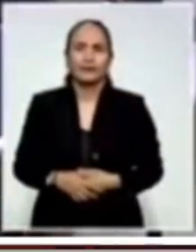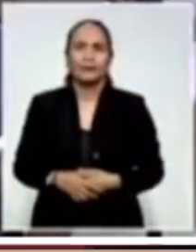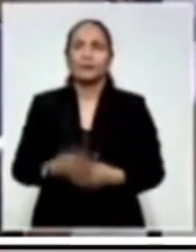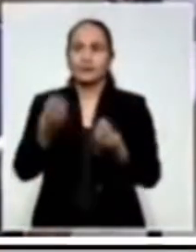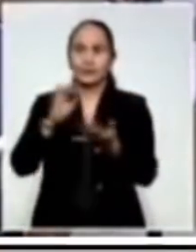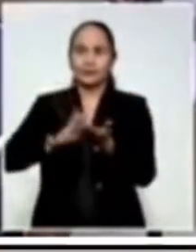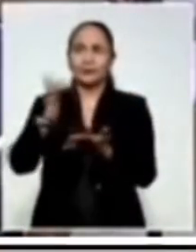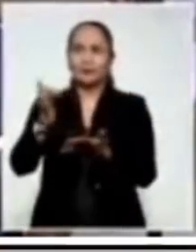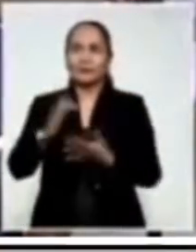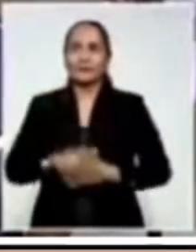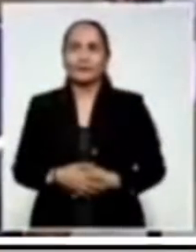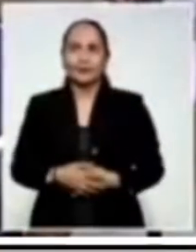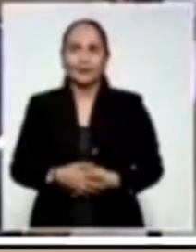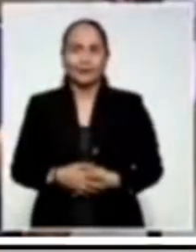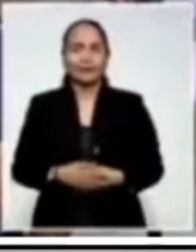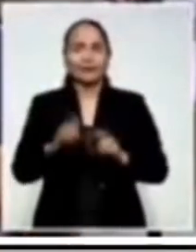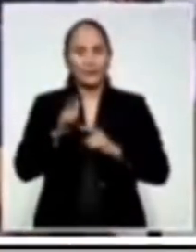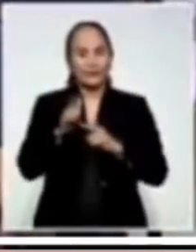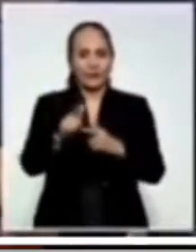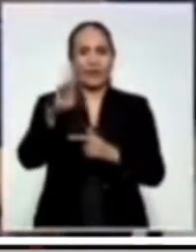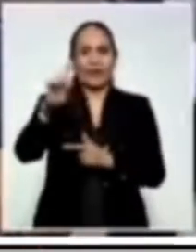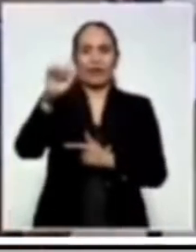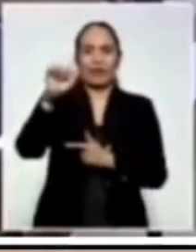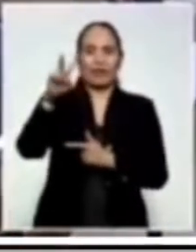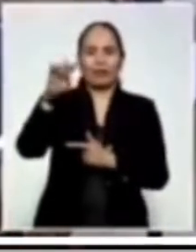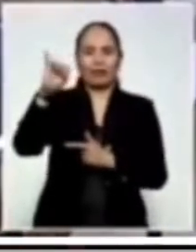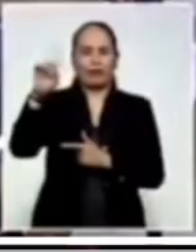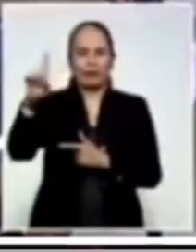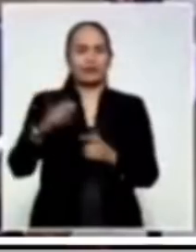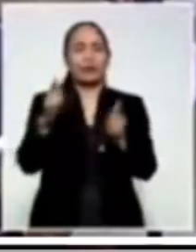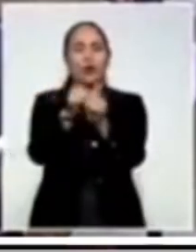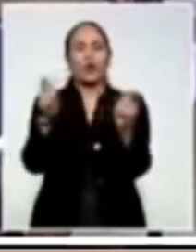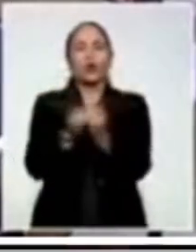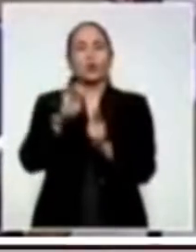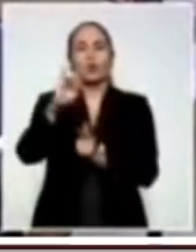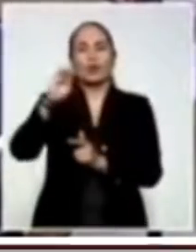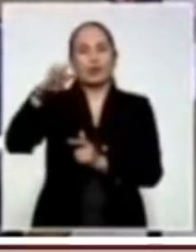Muchas gracias. Continuamos con David Vicenteño de Grupo Imagen.